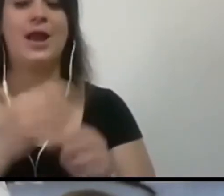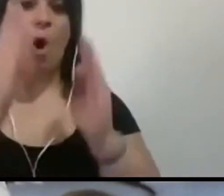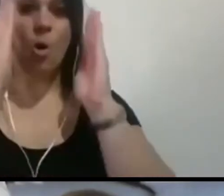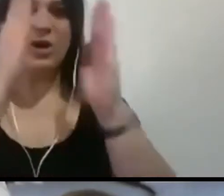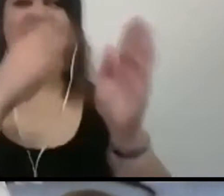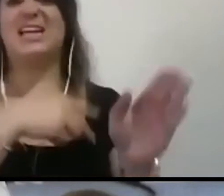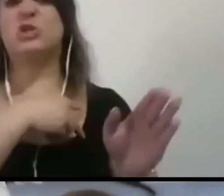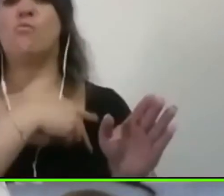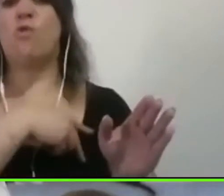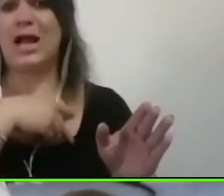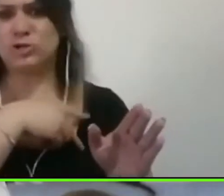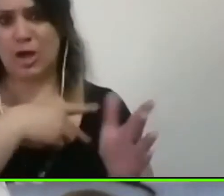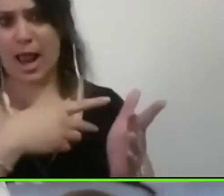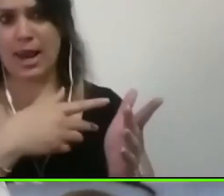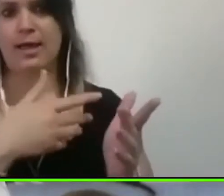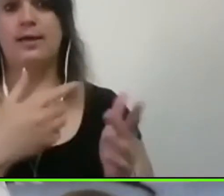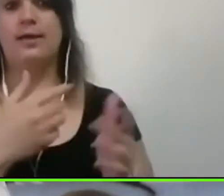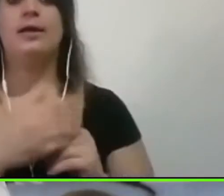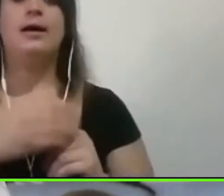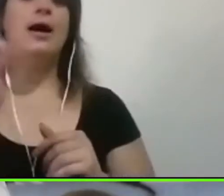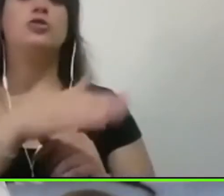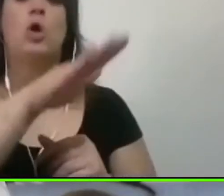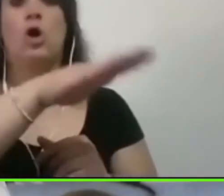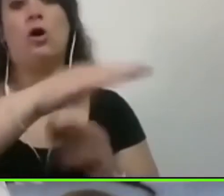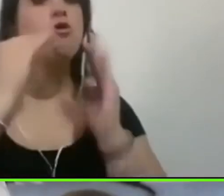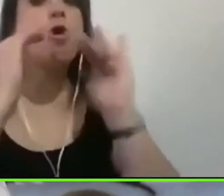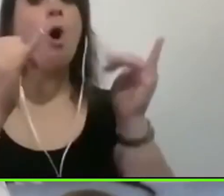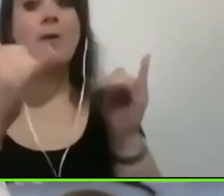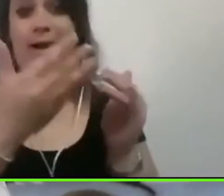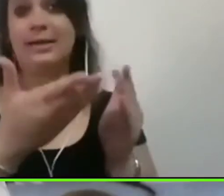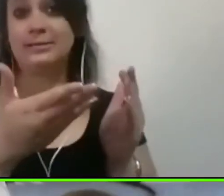vocacional a los chicos que